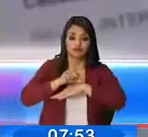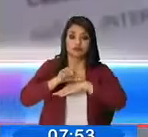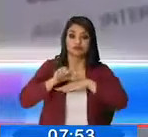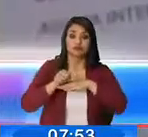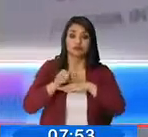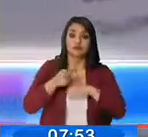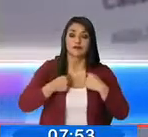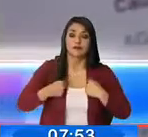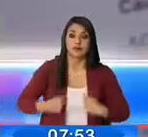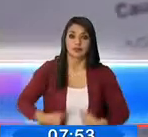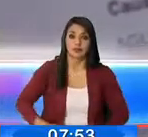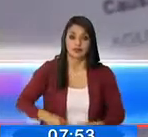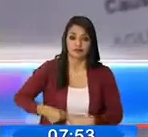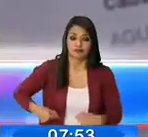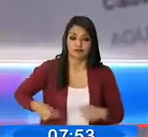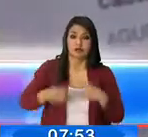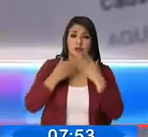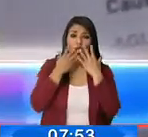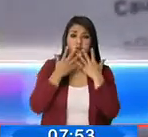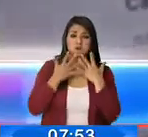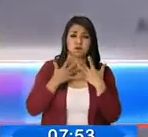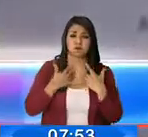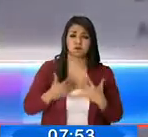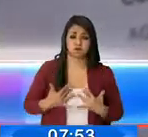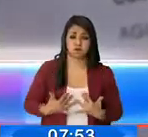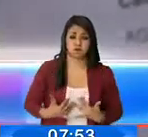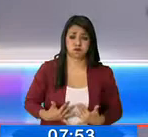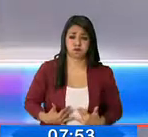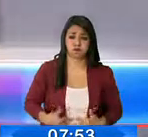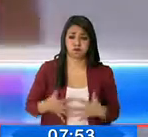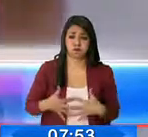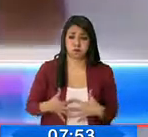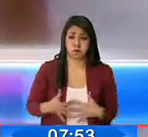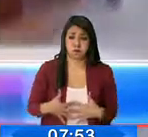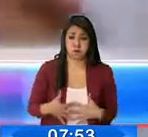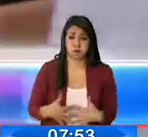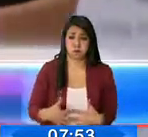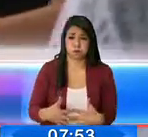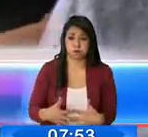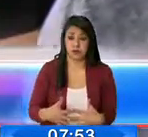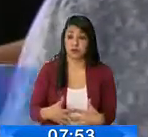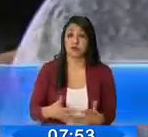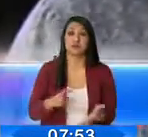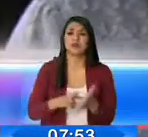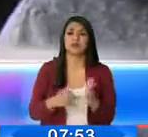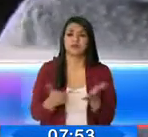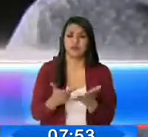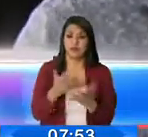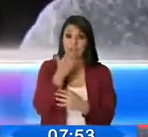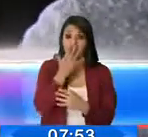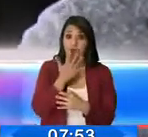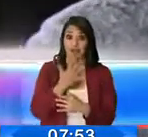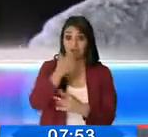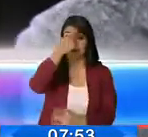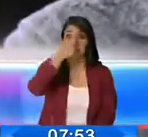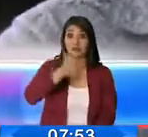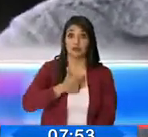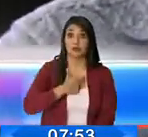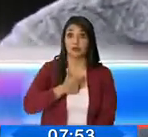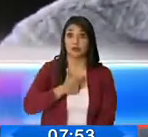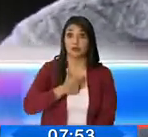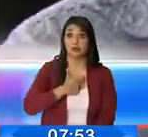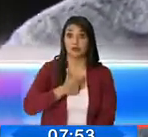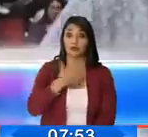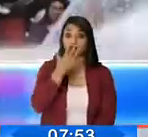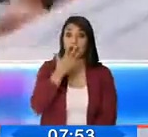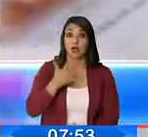renales, hemorragia aguda interna, hipovolemia. Hipovolemia es un shock hipovolémico. Es decir, la persona se quedó completamente